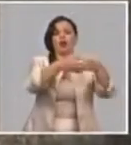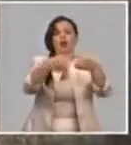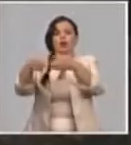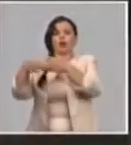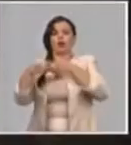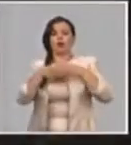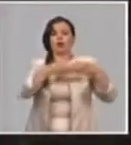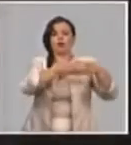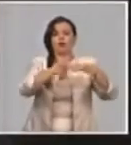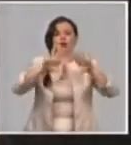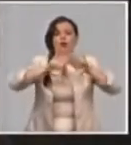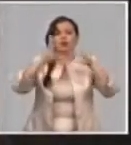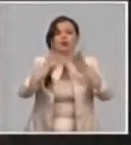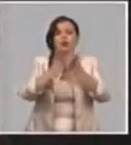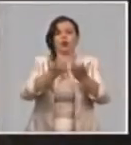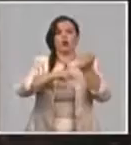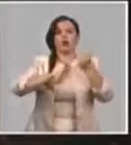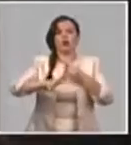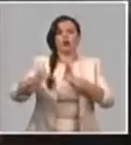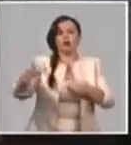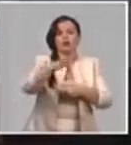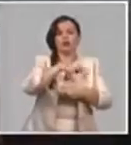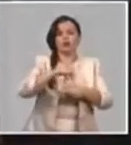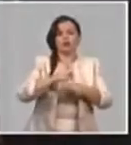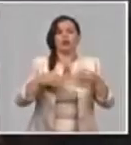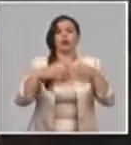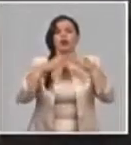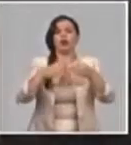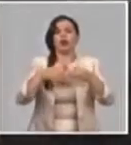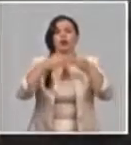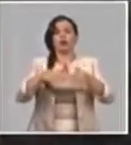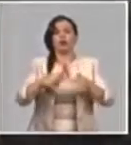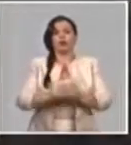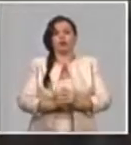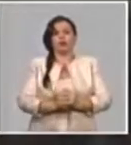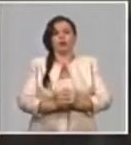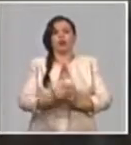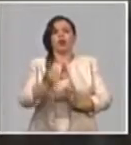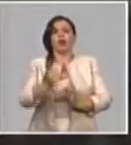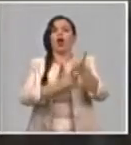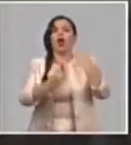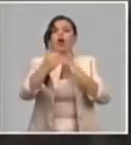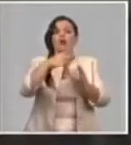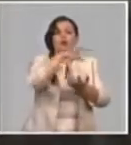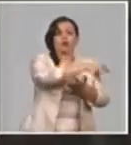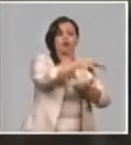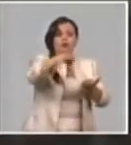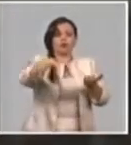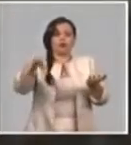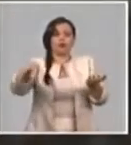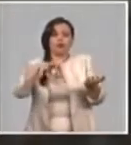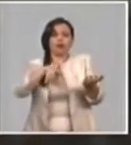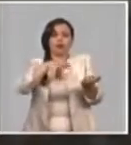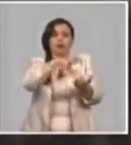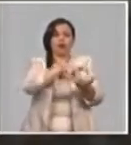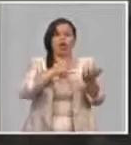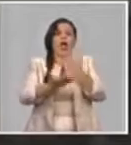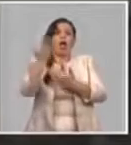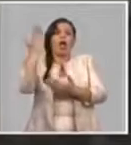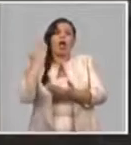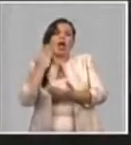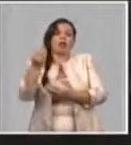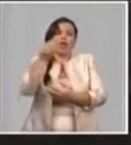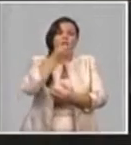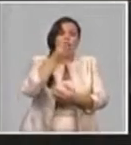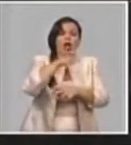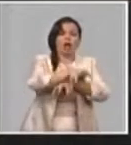geografía granmense, que hoy hacen la diferencia en grandes extensiones. Algunas parcelas que antes eran áreas de pastoreo o estaban cubiertas